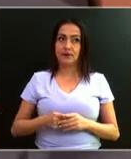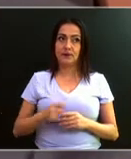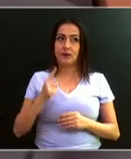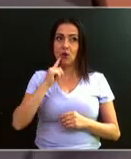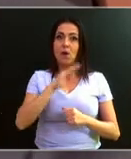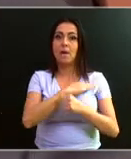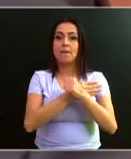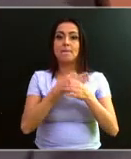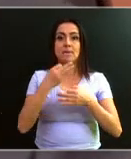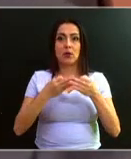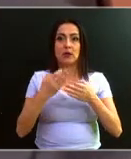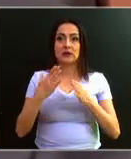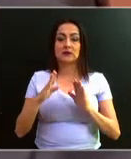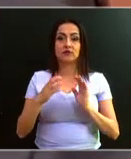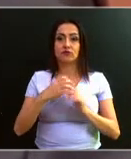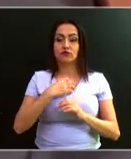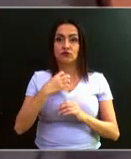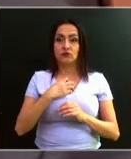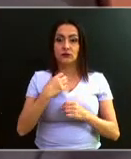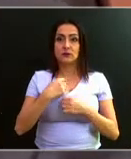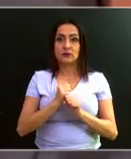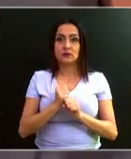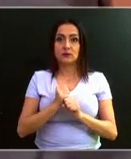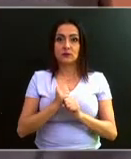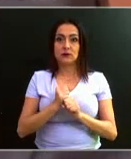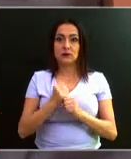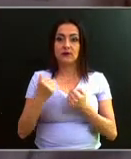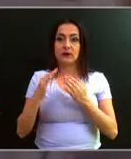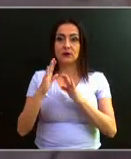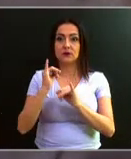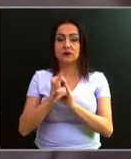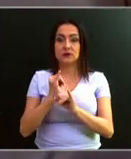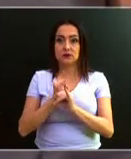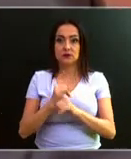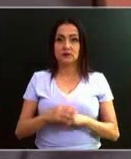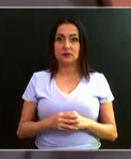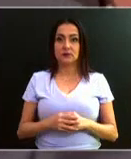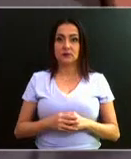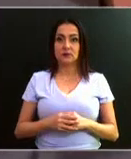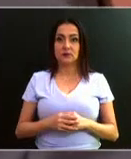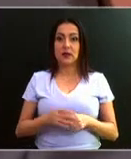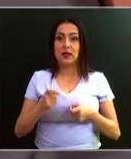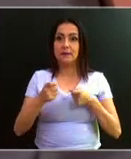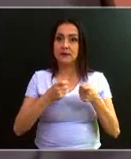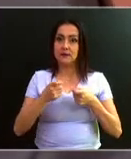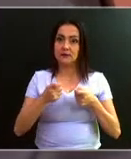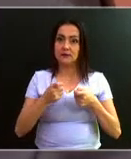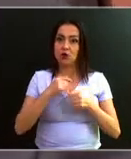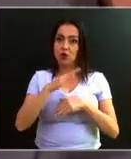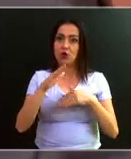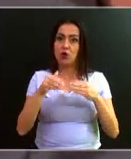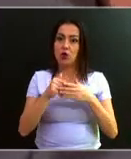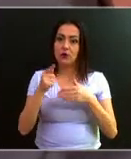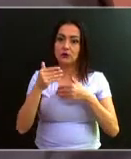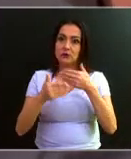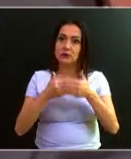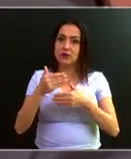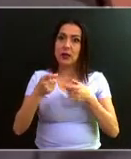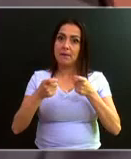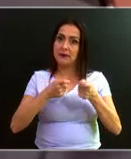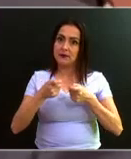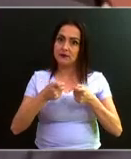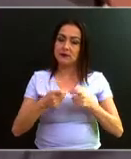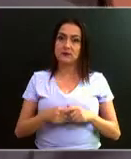administrativo, puesto que el reclamo se estaría realizando ante una institución administrativa y todos sus trámites son